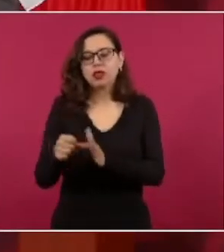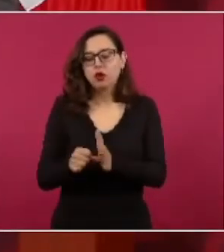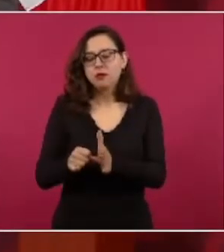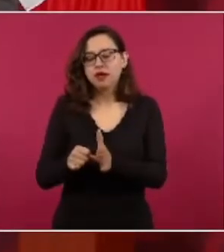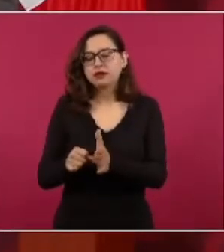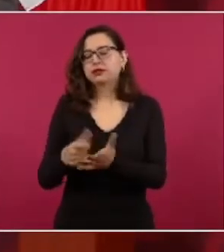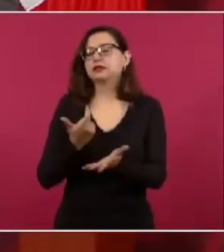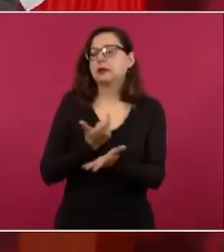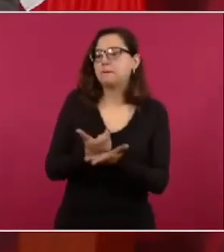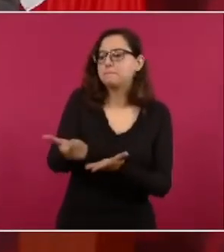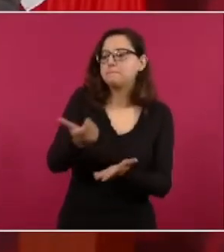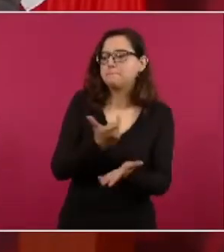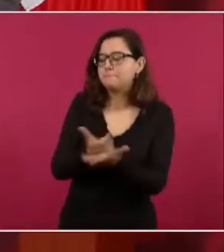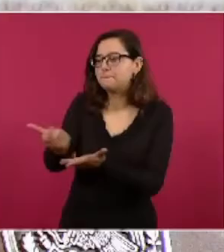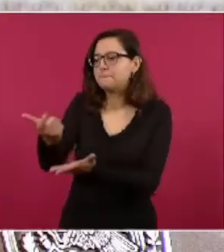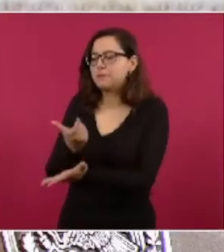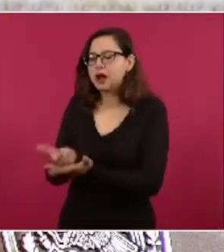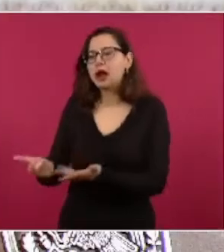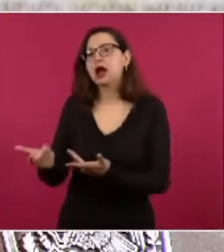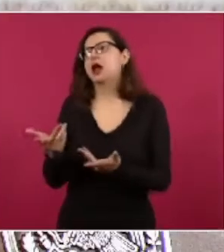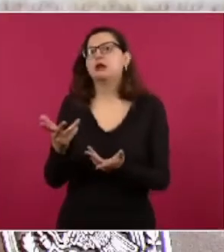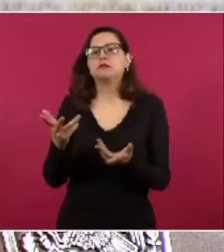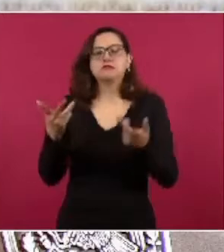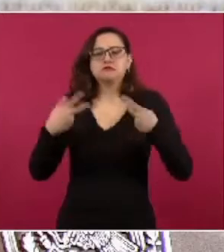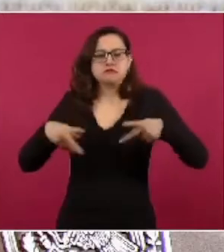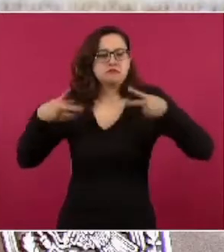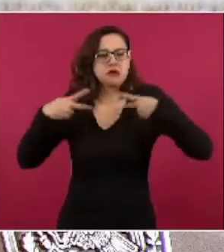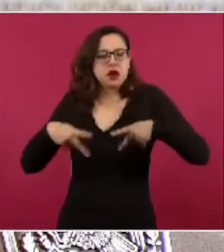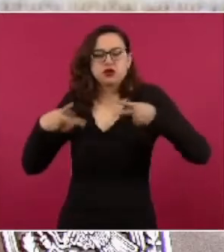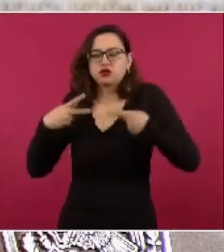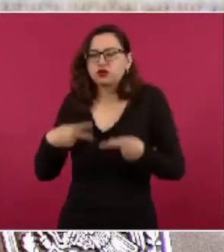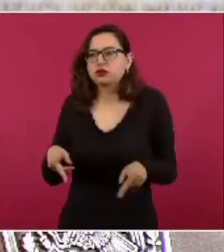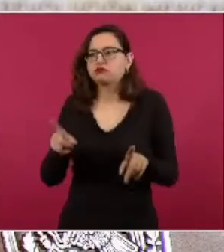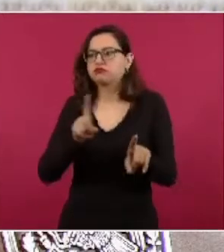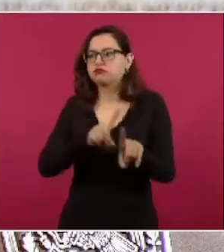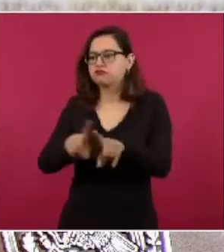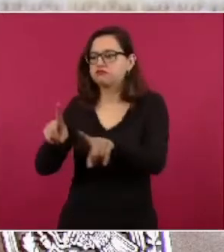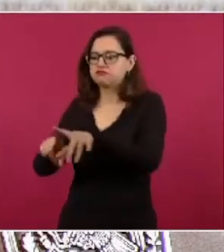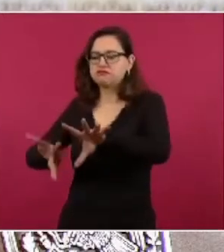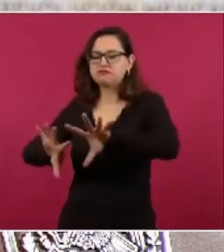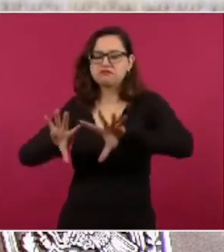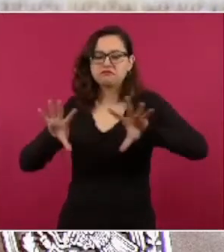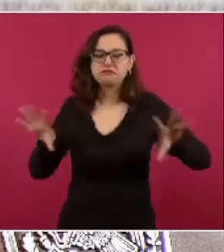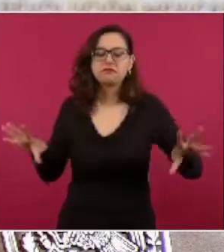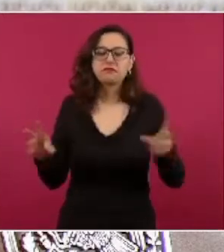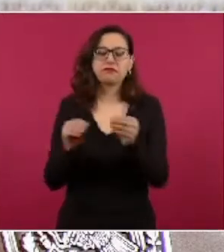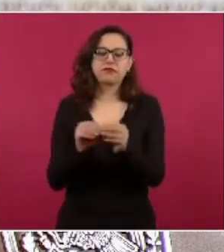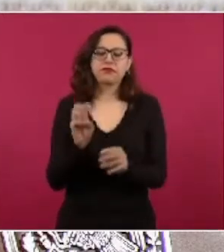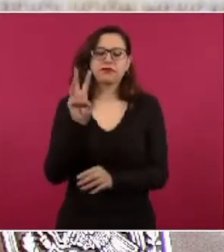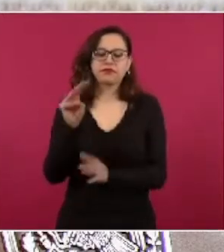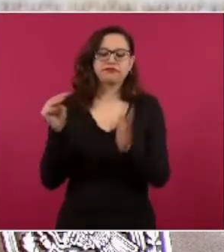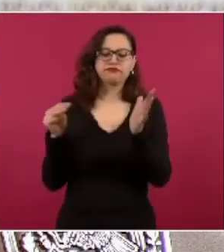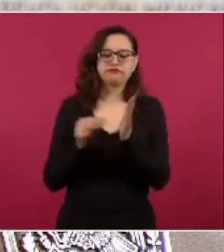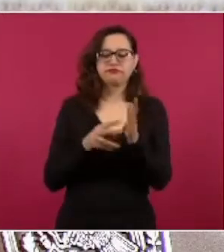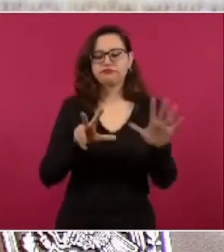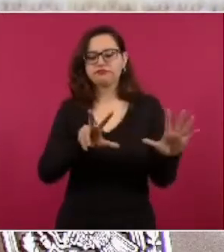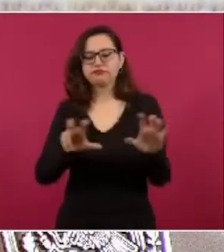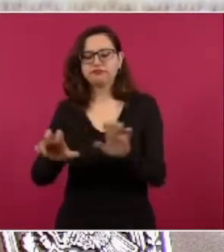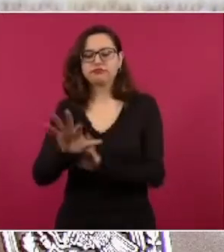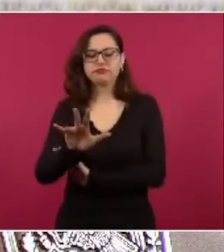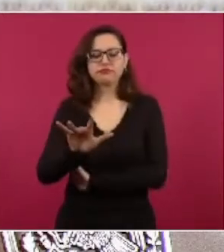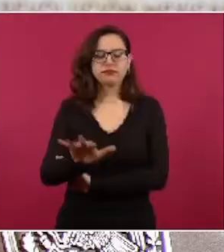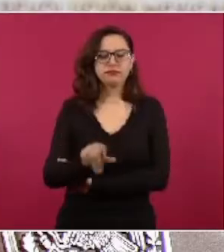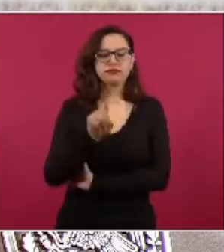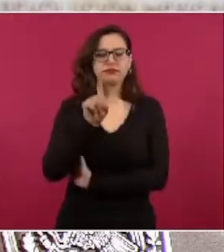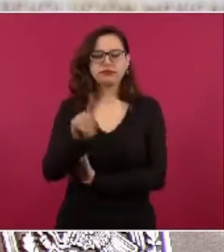contratar adicional en términos de personal y las acciones de infraestructura, llegamos a este monto de 3,851 millones